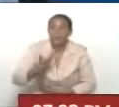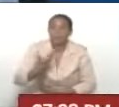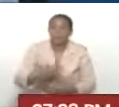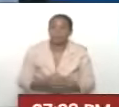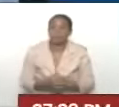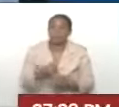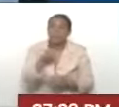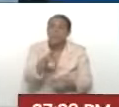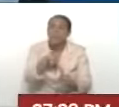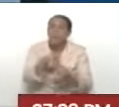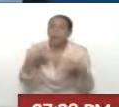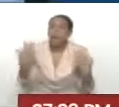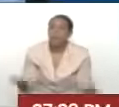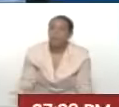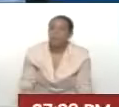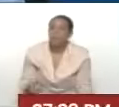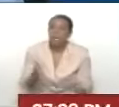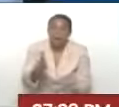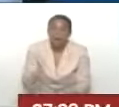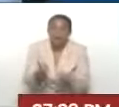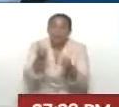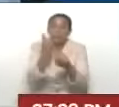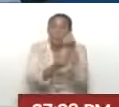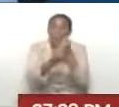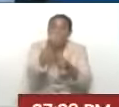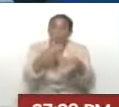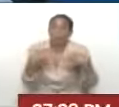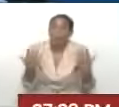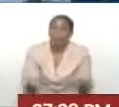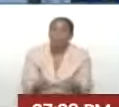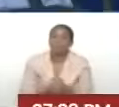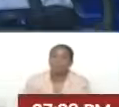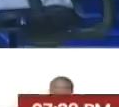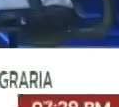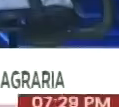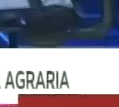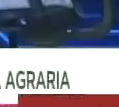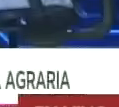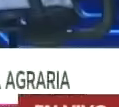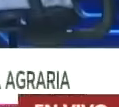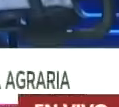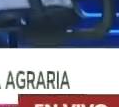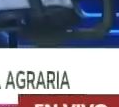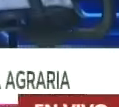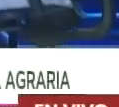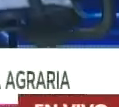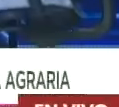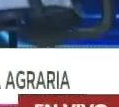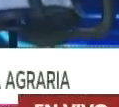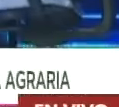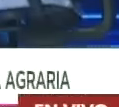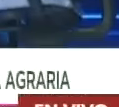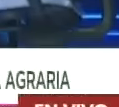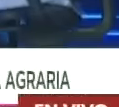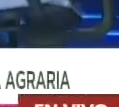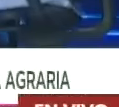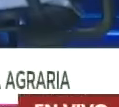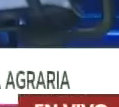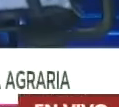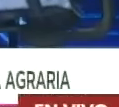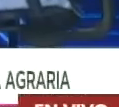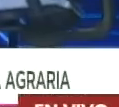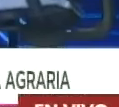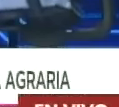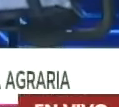de la recuperación económica es generar riquezas para seguir avanzando en la recuperación del estado de